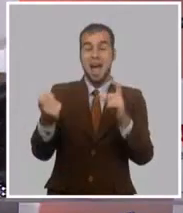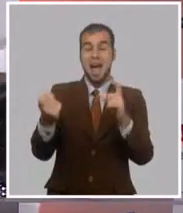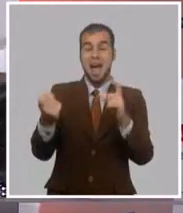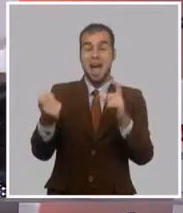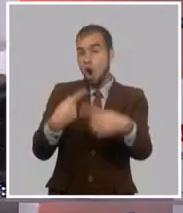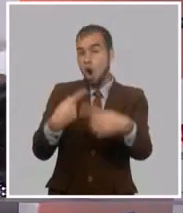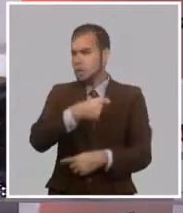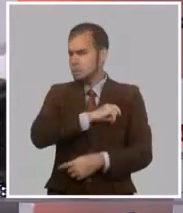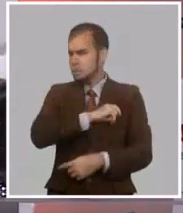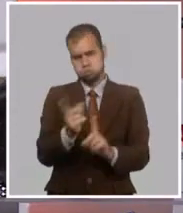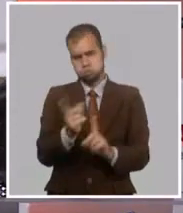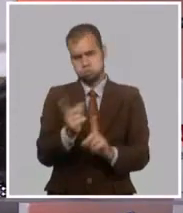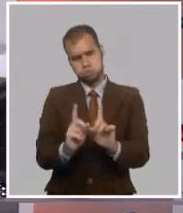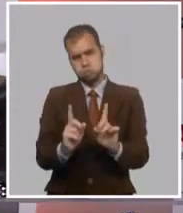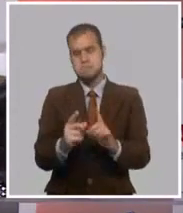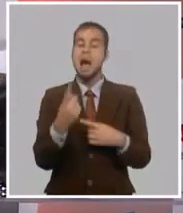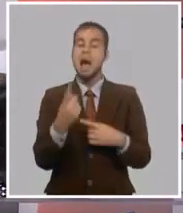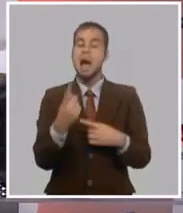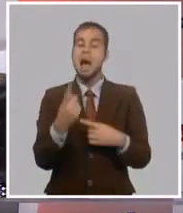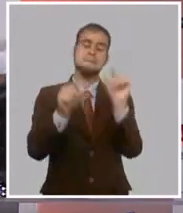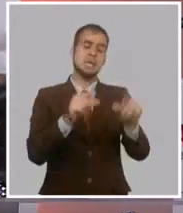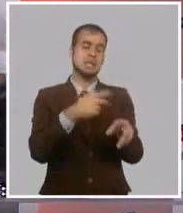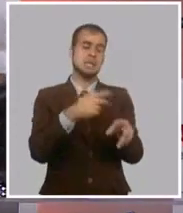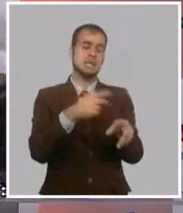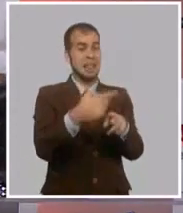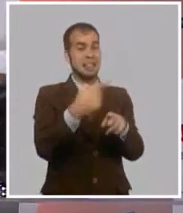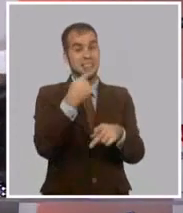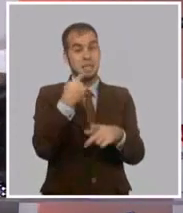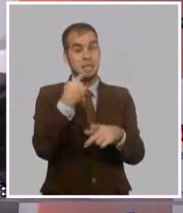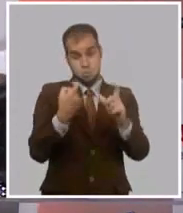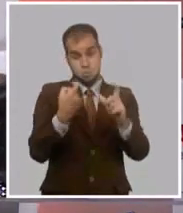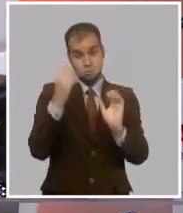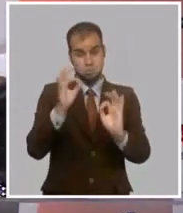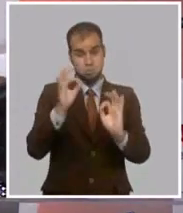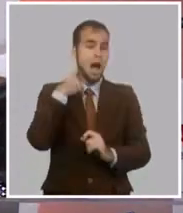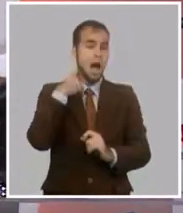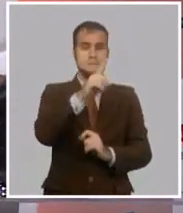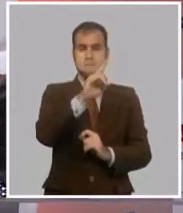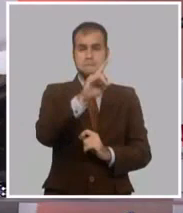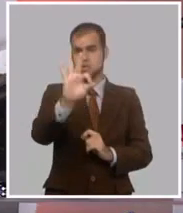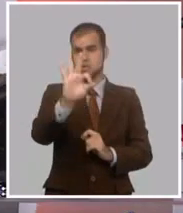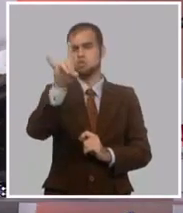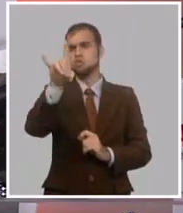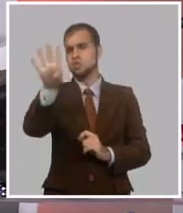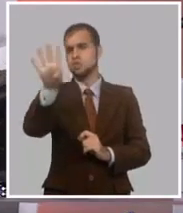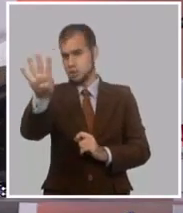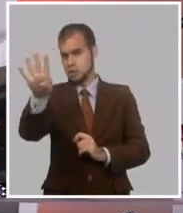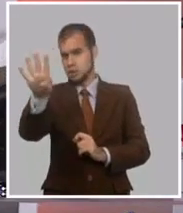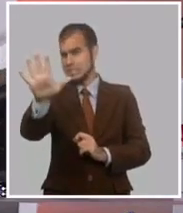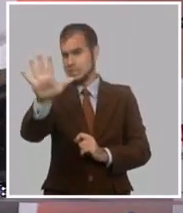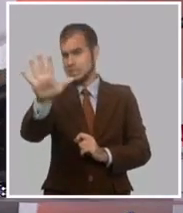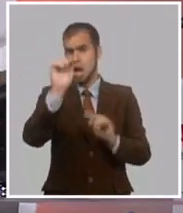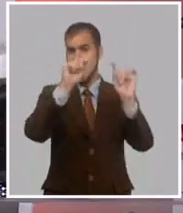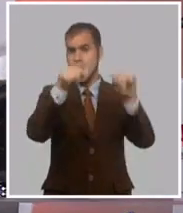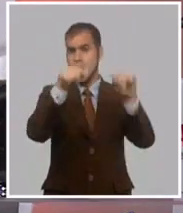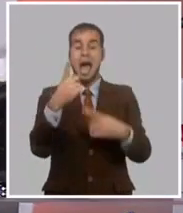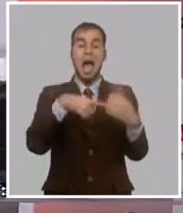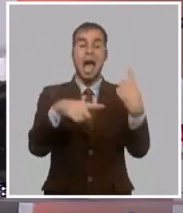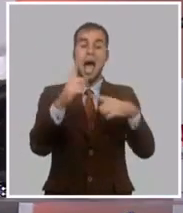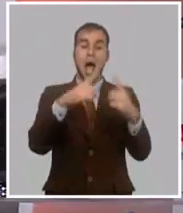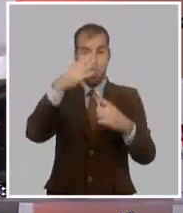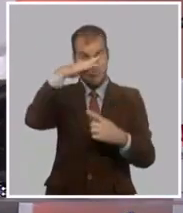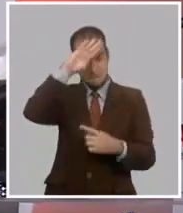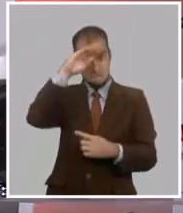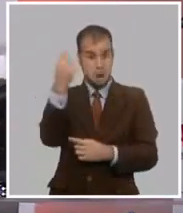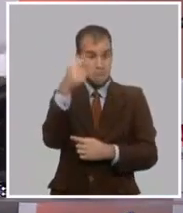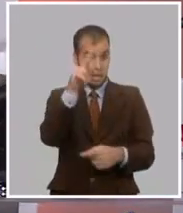han estudiado la información que hay sobre la guerra del 95 calculan que hay entre un 12 y un 15% de mambises que fueron españoles. Y